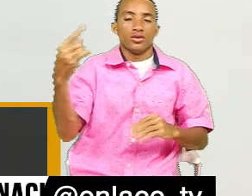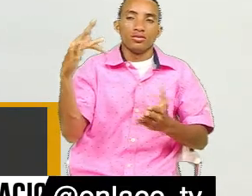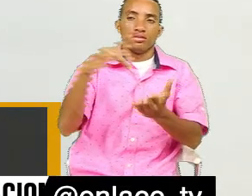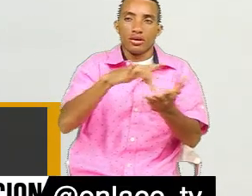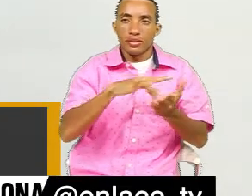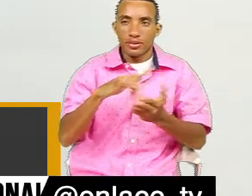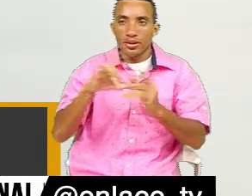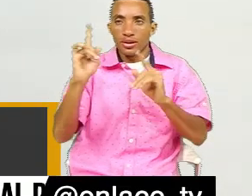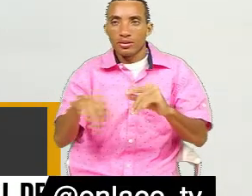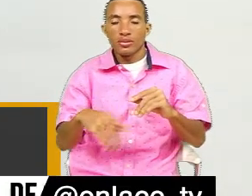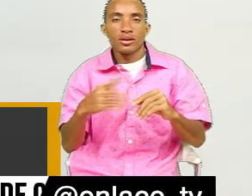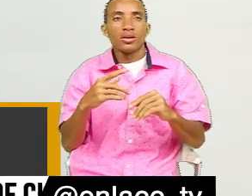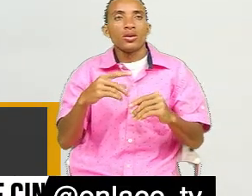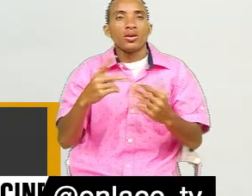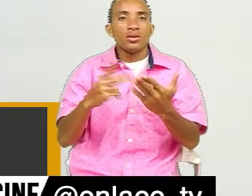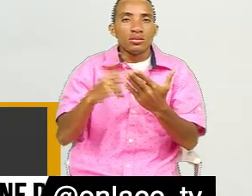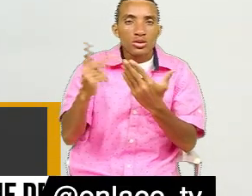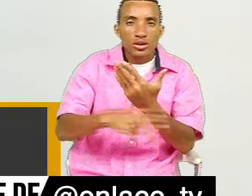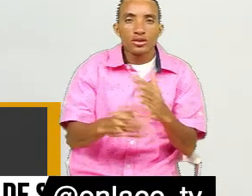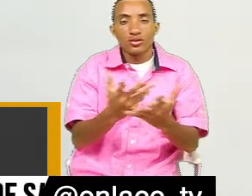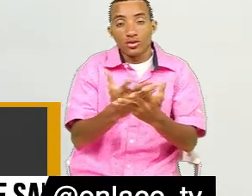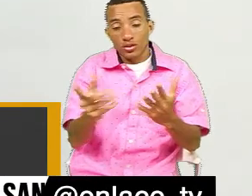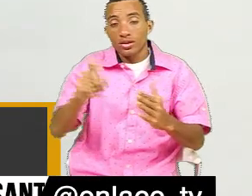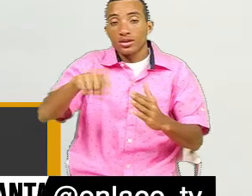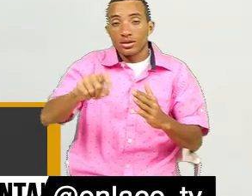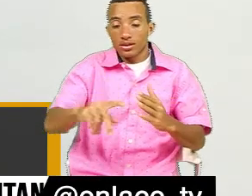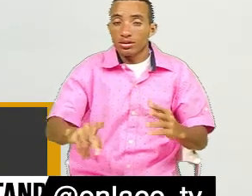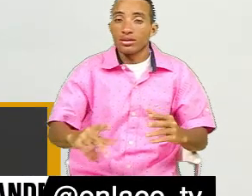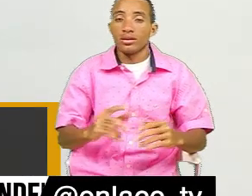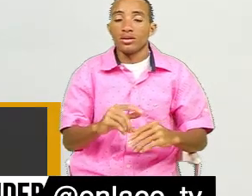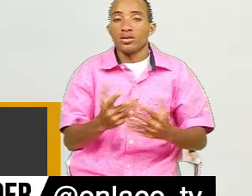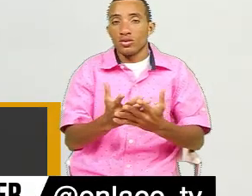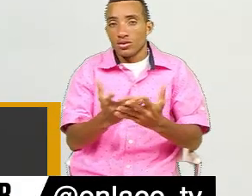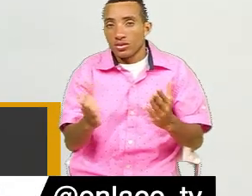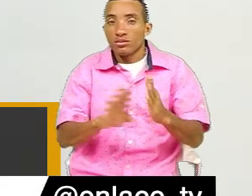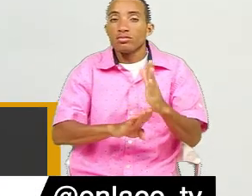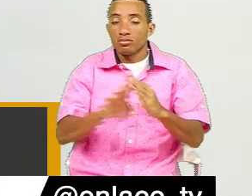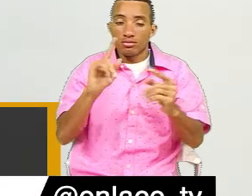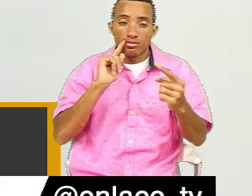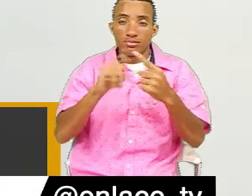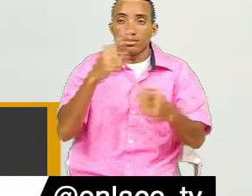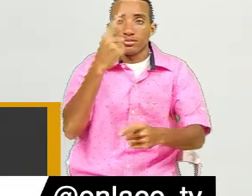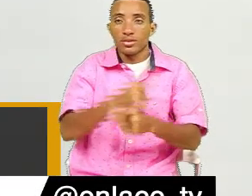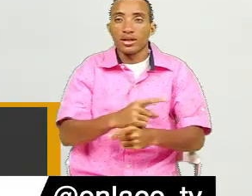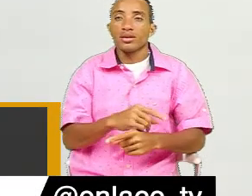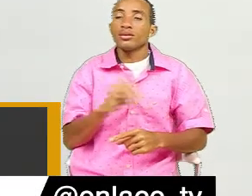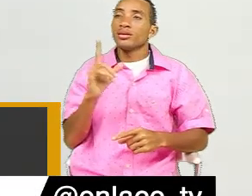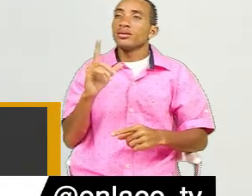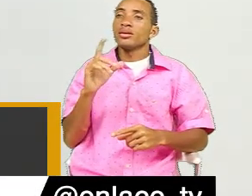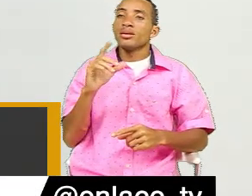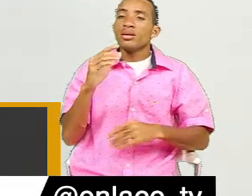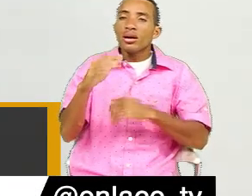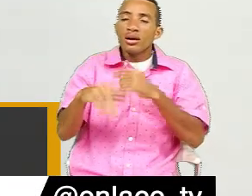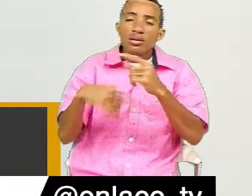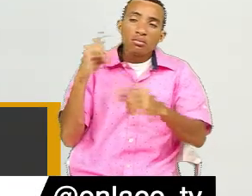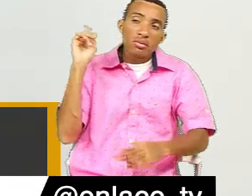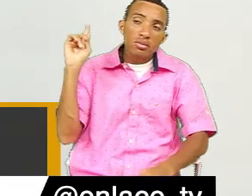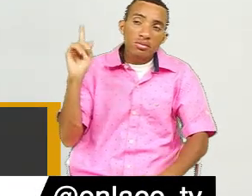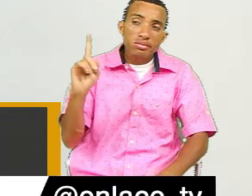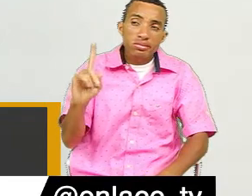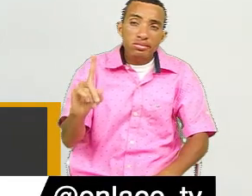llevemos obras que el barrio necesita en estos momentos adelante, que se ejecuten y que se lleven a cabo, ya que durante muchos años el barrio ha estado un poco alejado de este tipo de